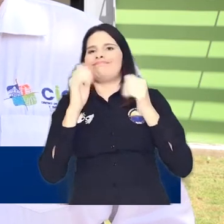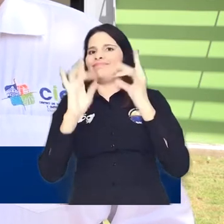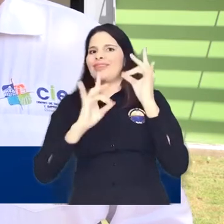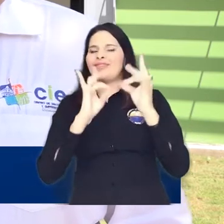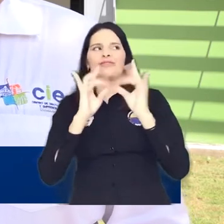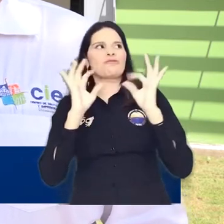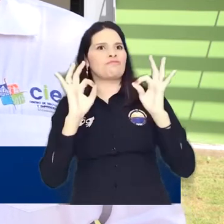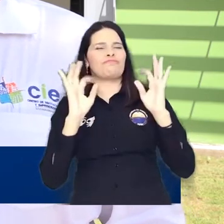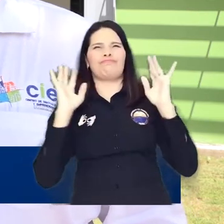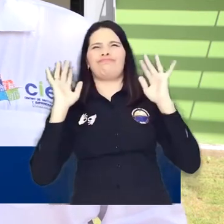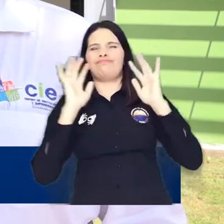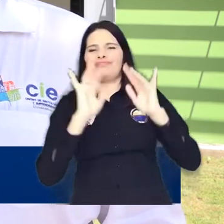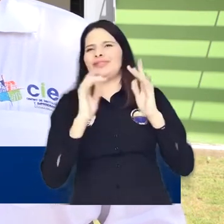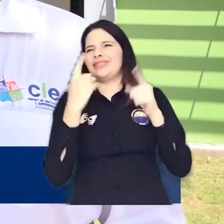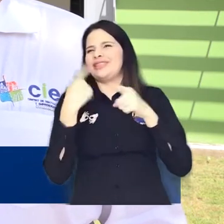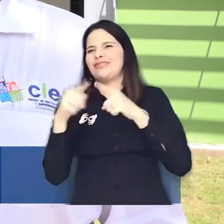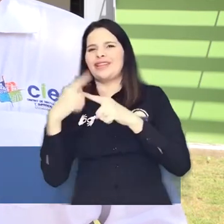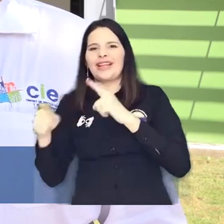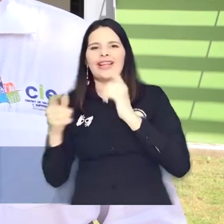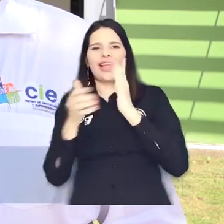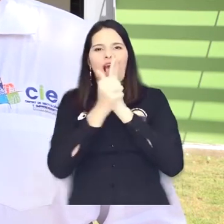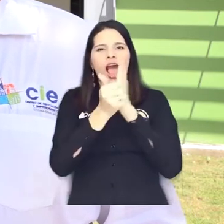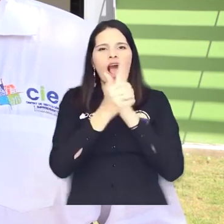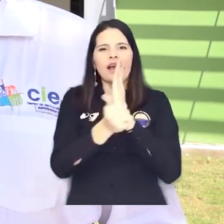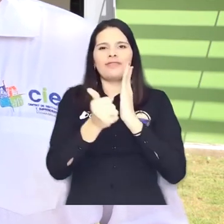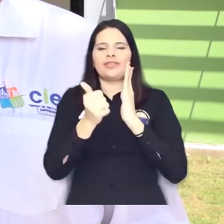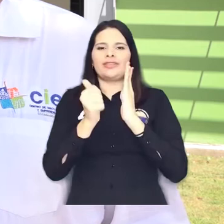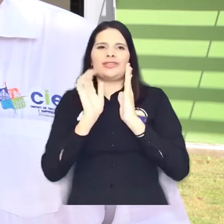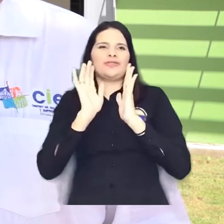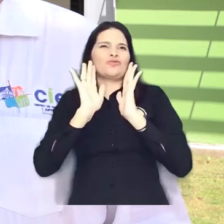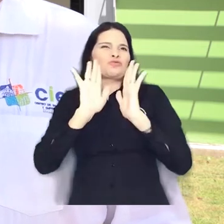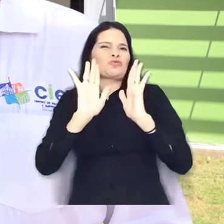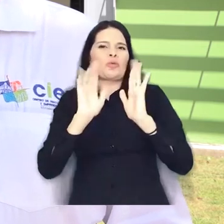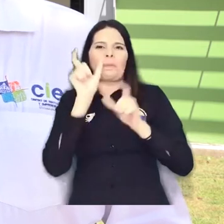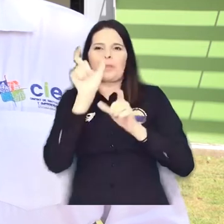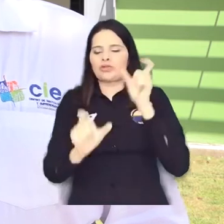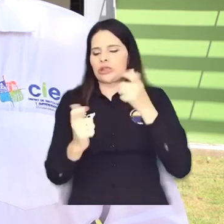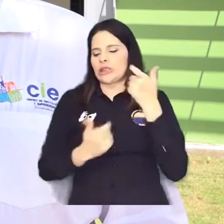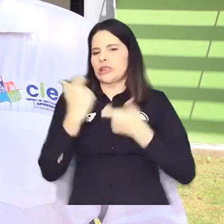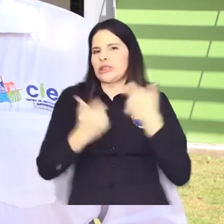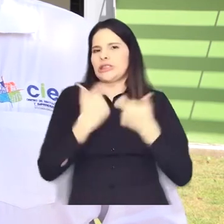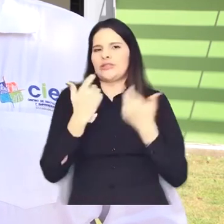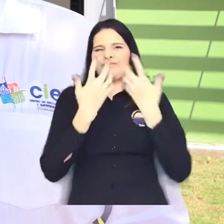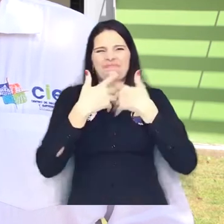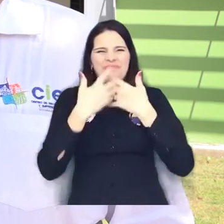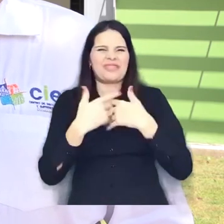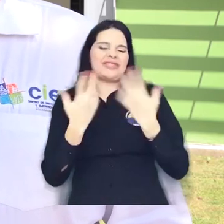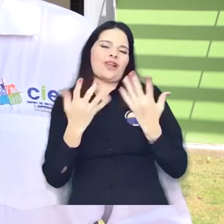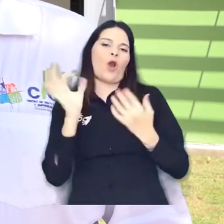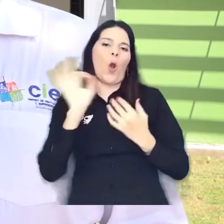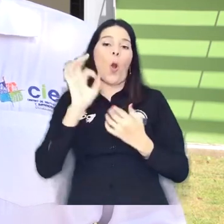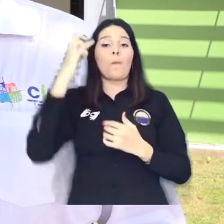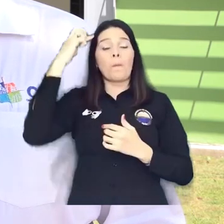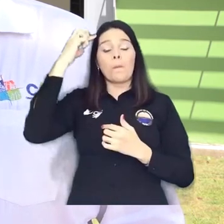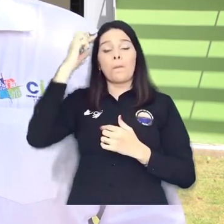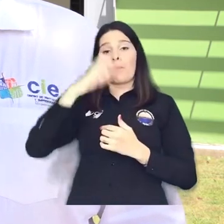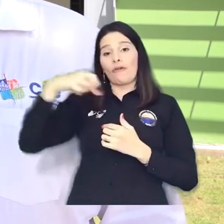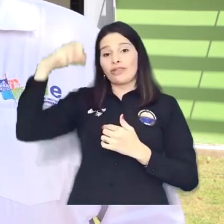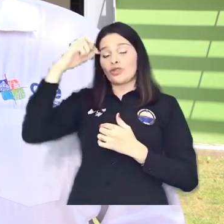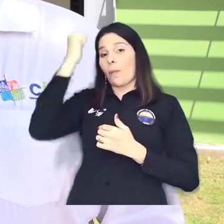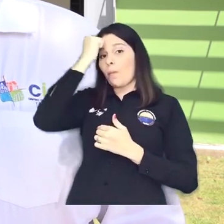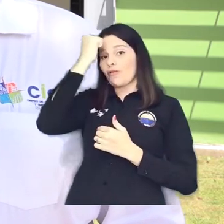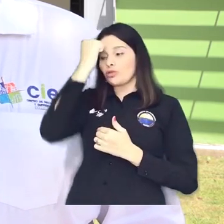donde permitiremos desarrollar las habilidades blandas de los emprendedor también será el espacio ideal para los profesores